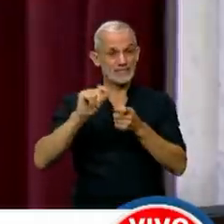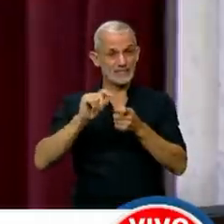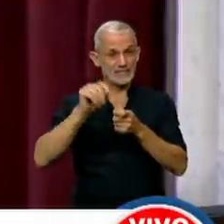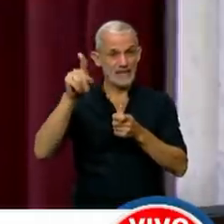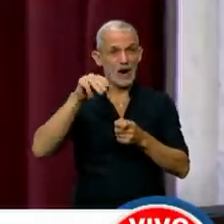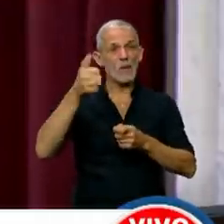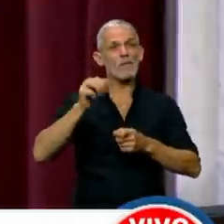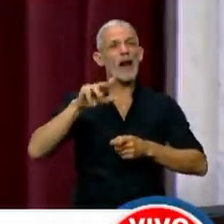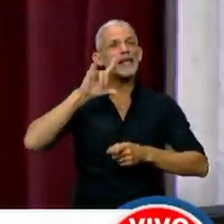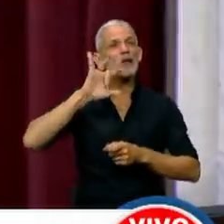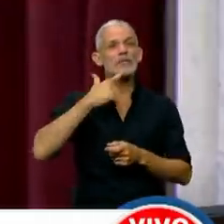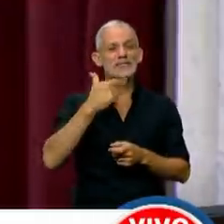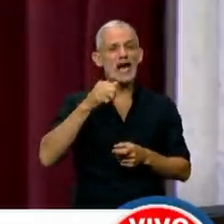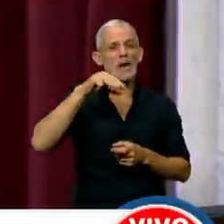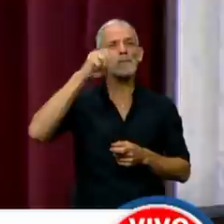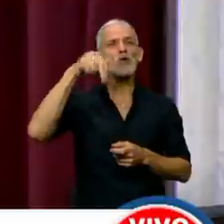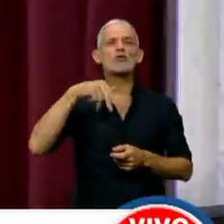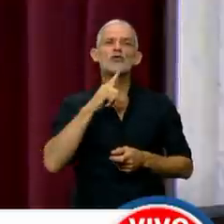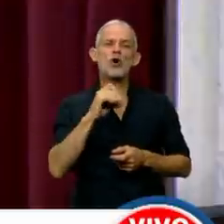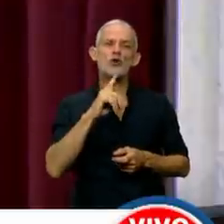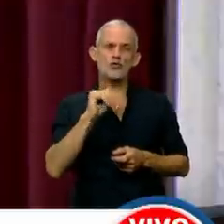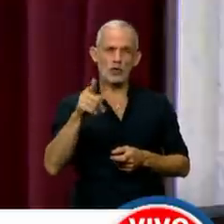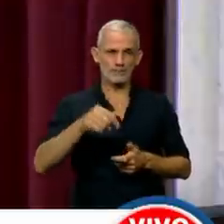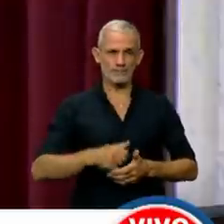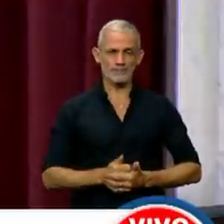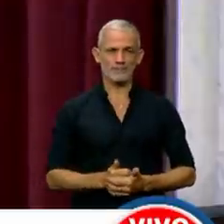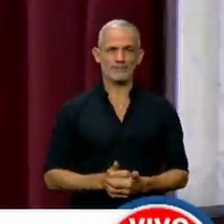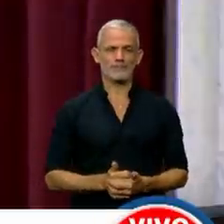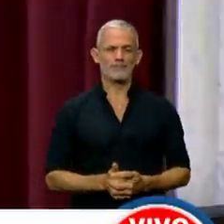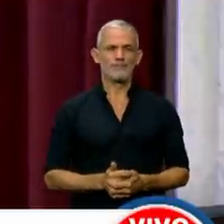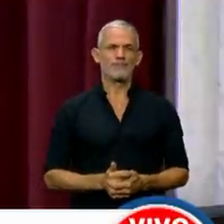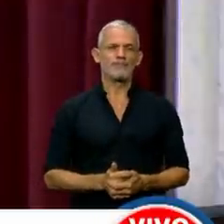maría luisa montoto diputada tiene la palabra